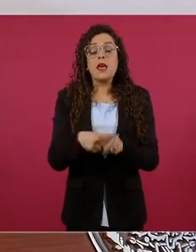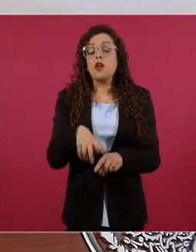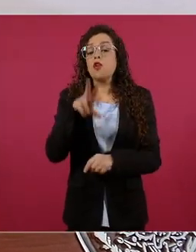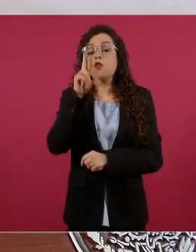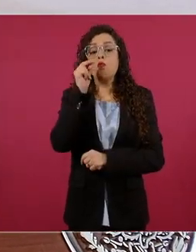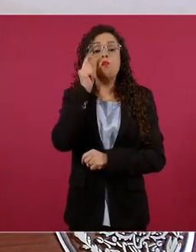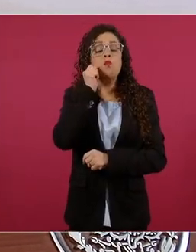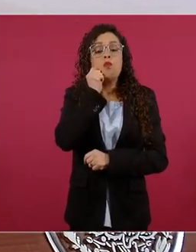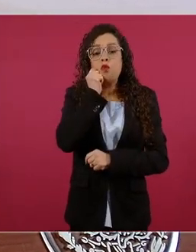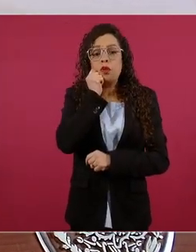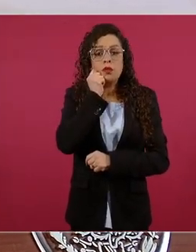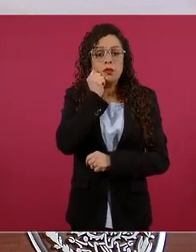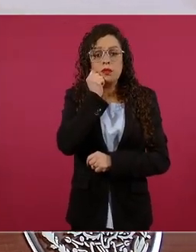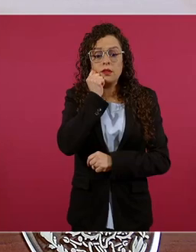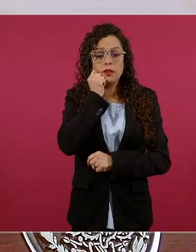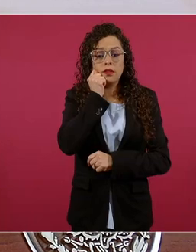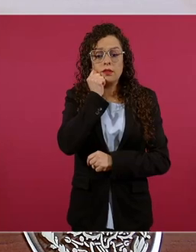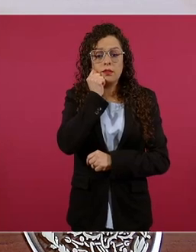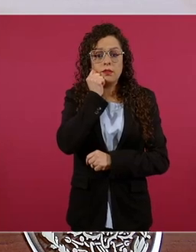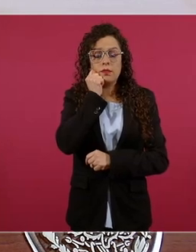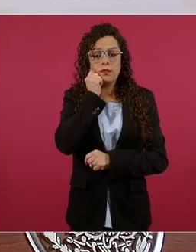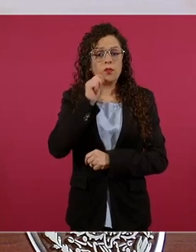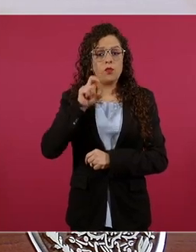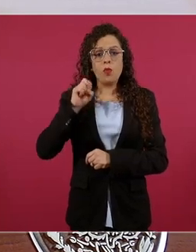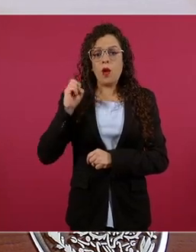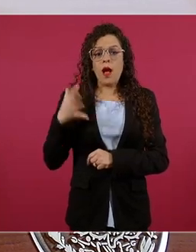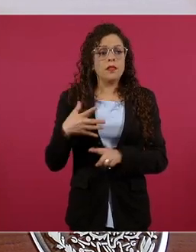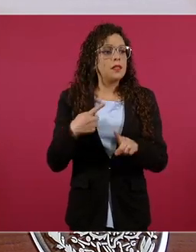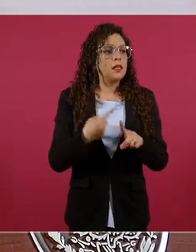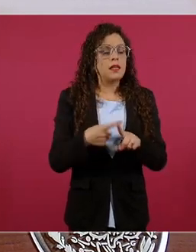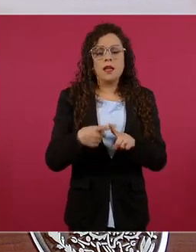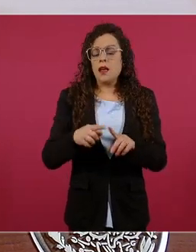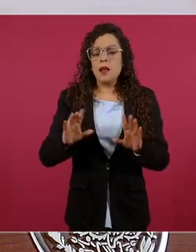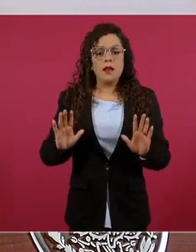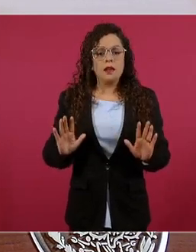alguien que esté en